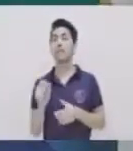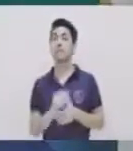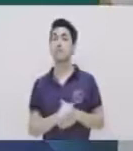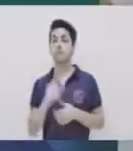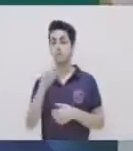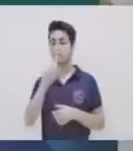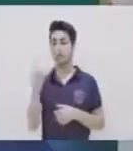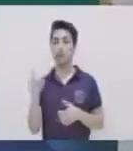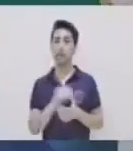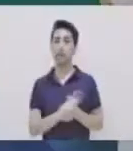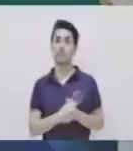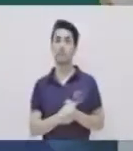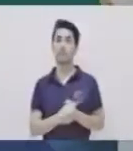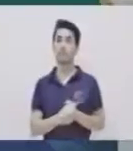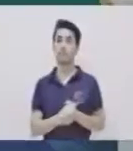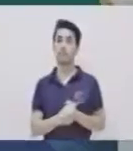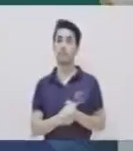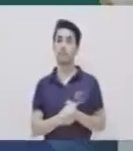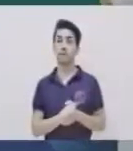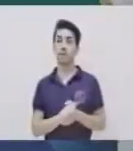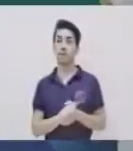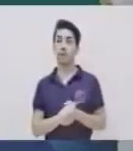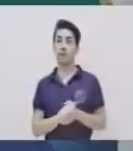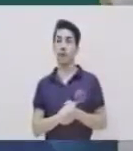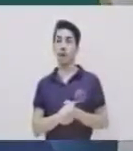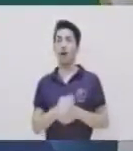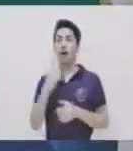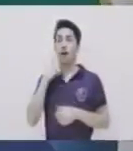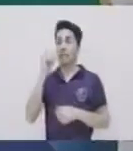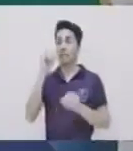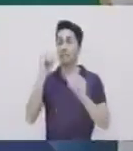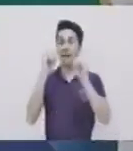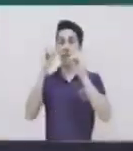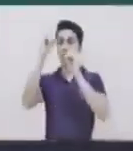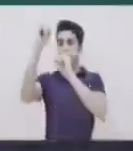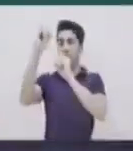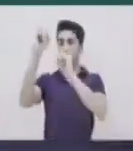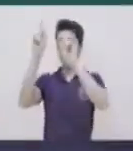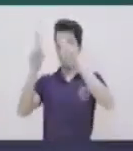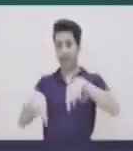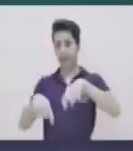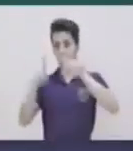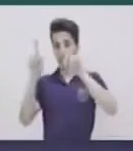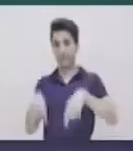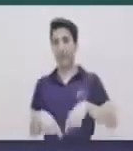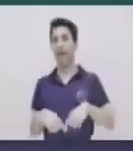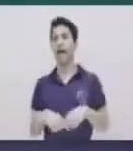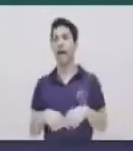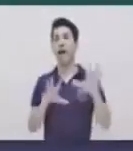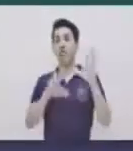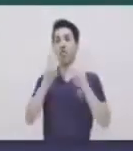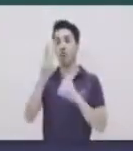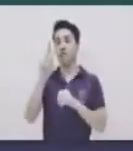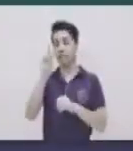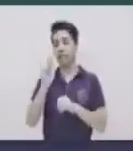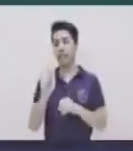dividido 100. Podemos simplificar los ceros para dividirlo de una vez y me va a quedar 12 dividido